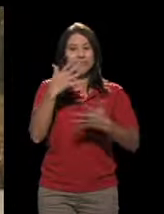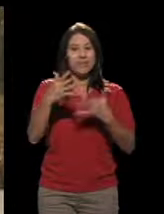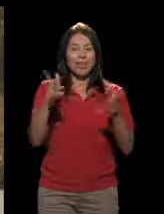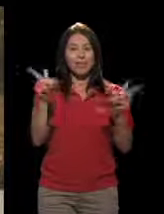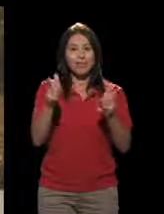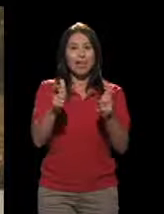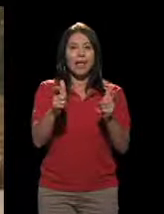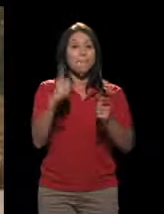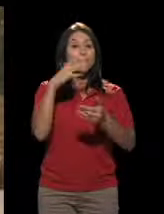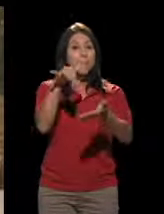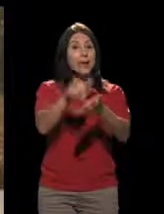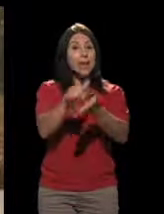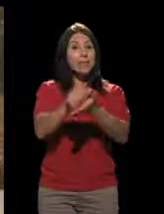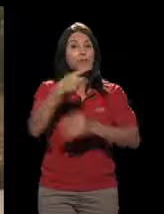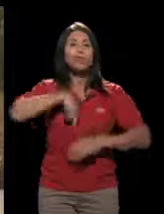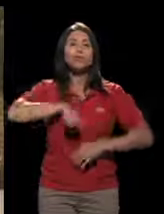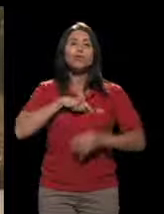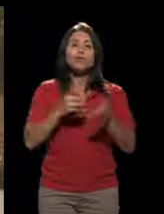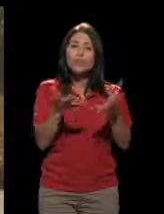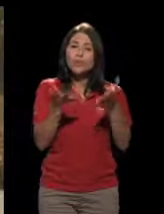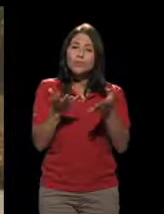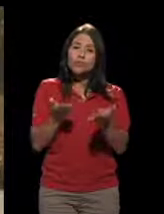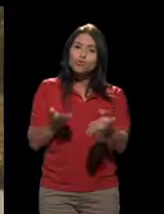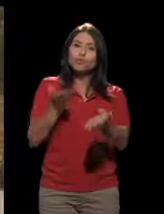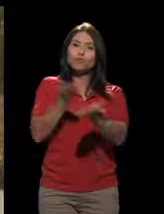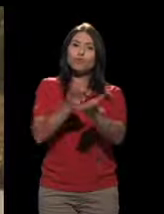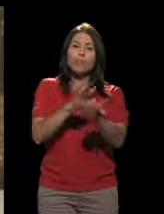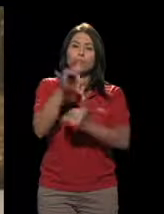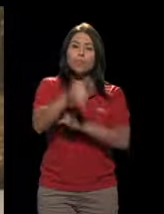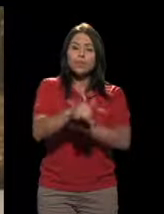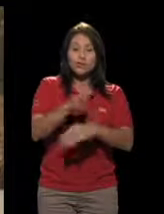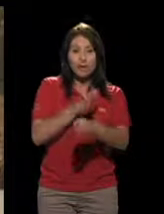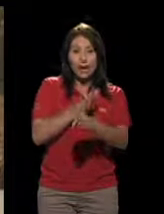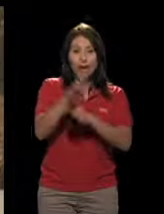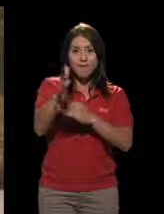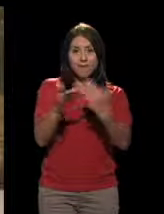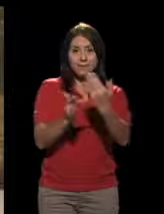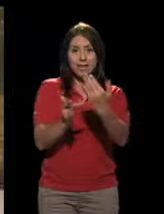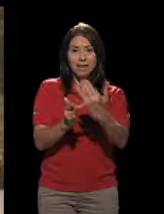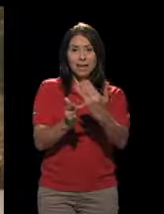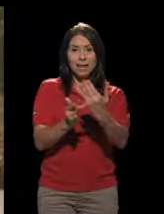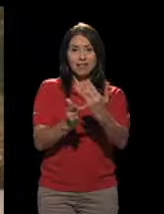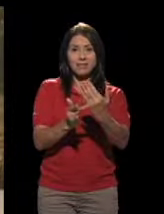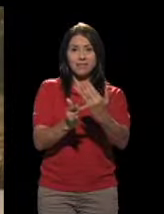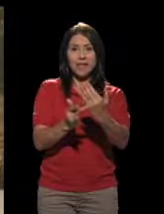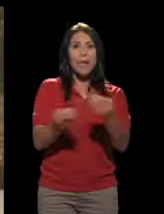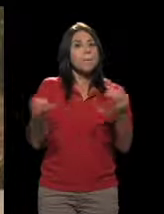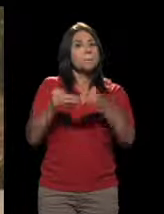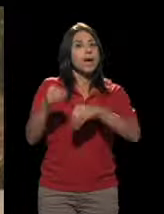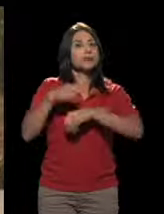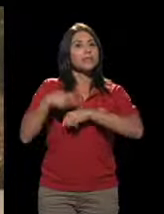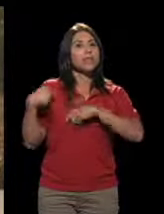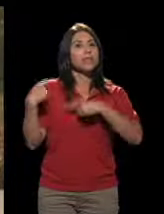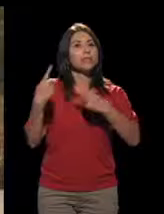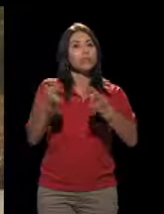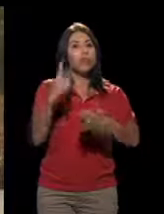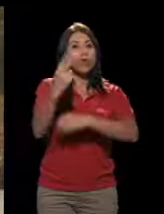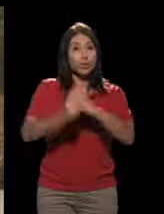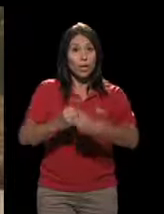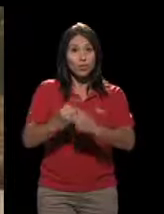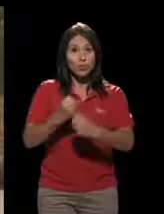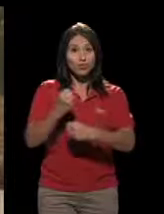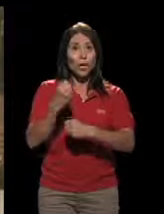demás. Para eso estamos buscando poder presentar proyectos de carreras técnicas de una mayor duración, que sería 2